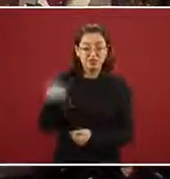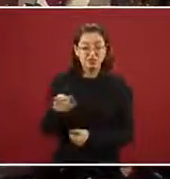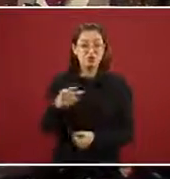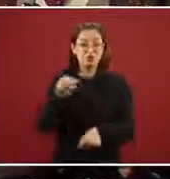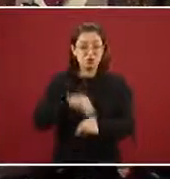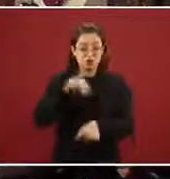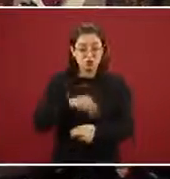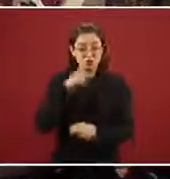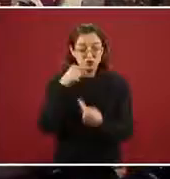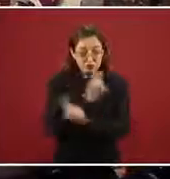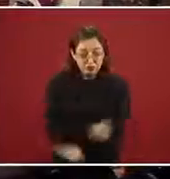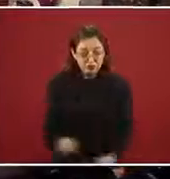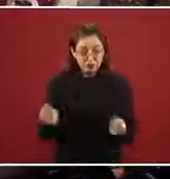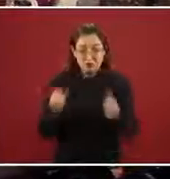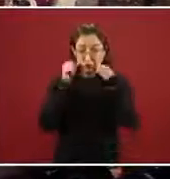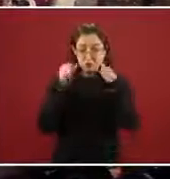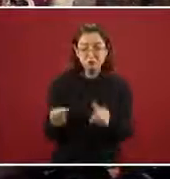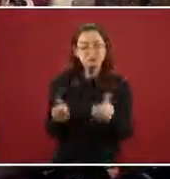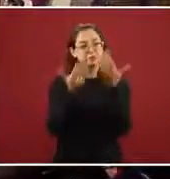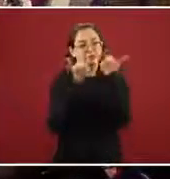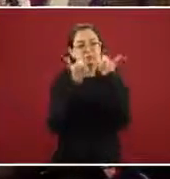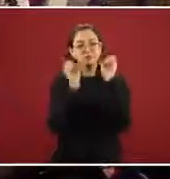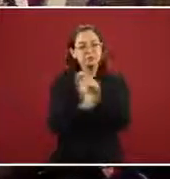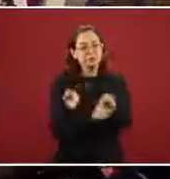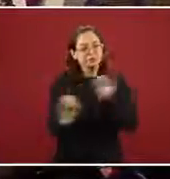Estamos resolviendo eso.